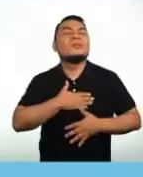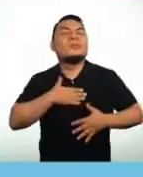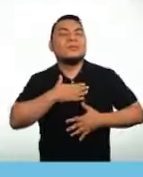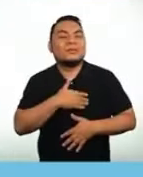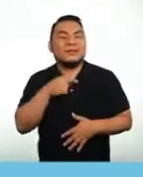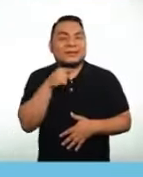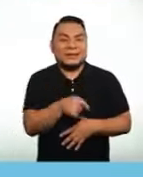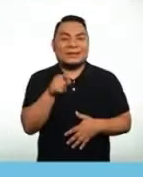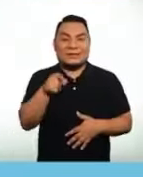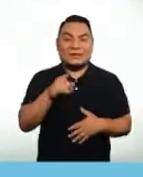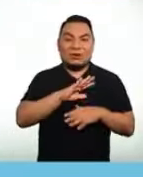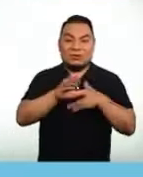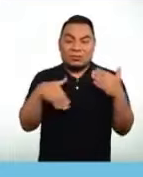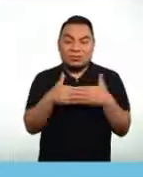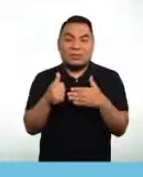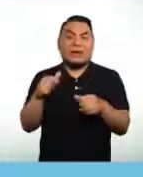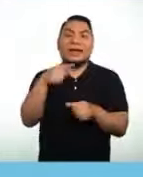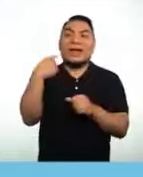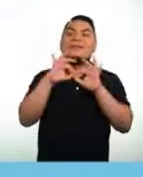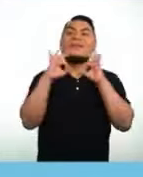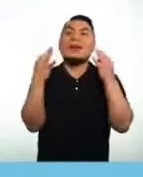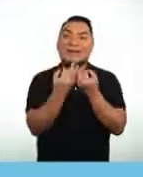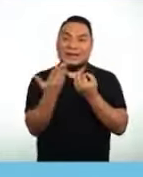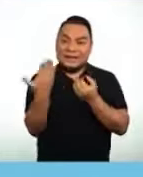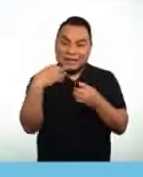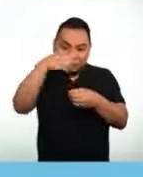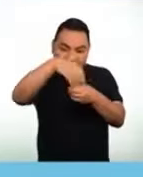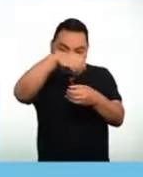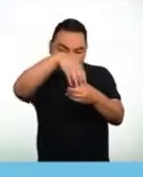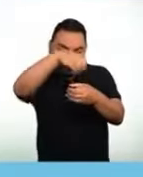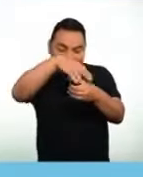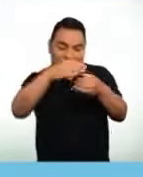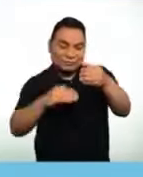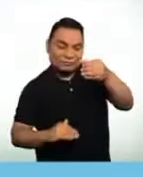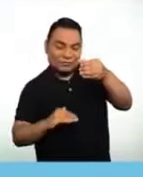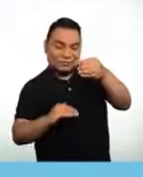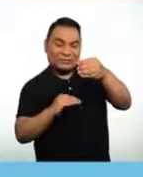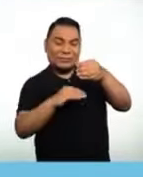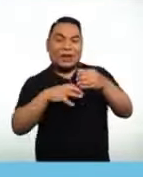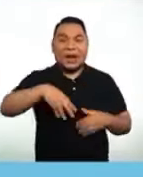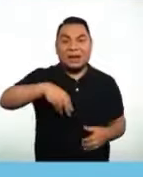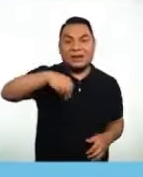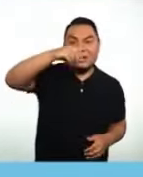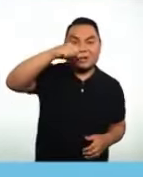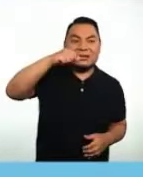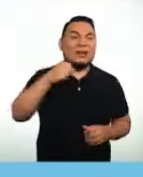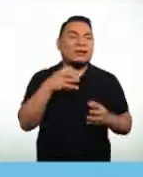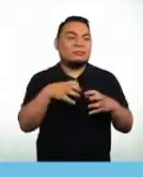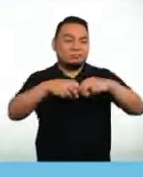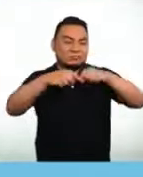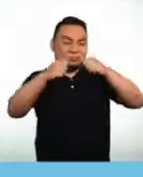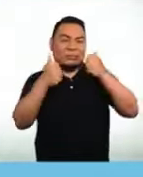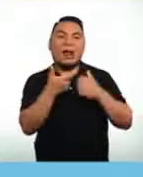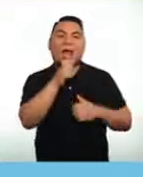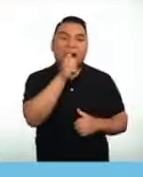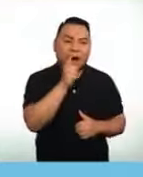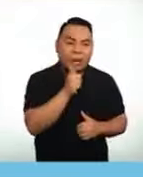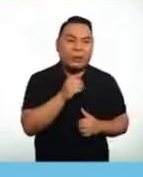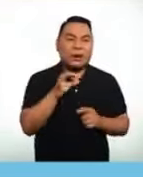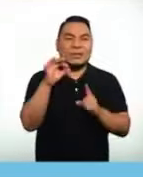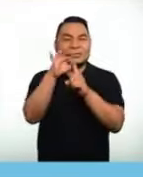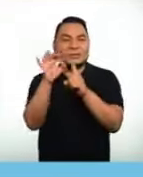será muy divertido que llenen en familia las botellas de plástico con arena,